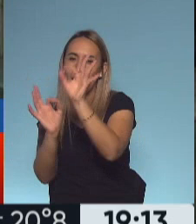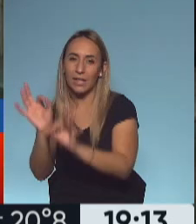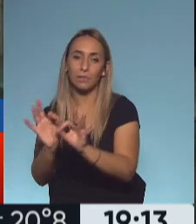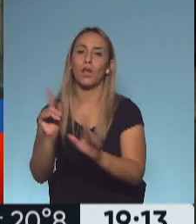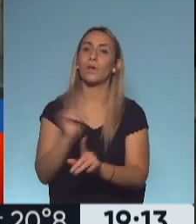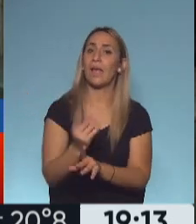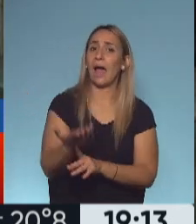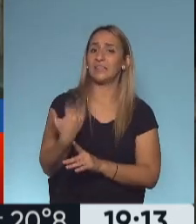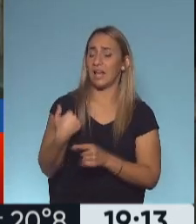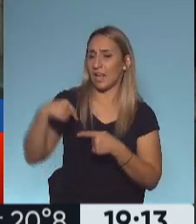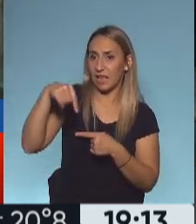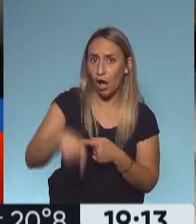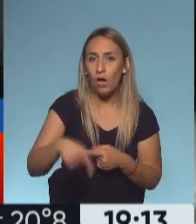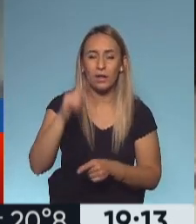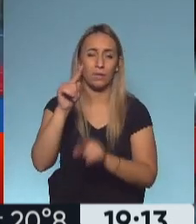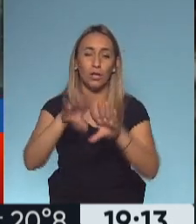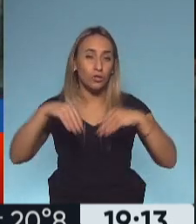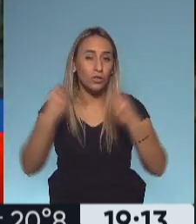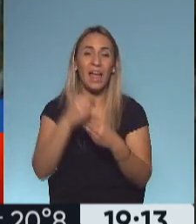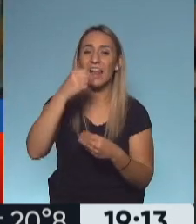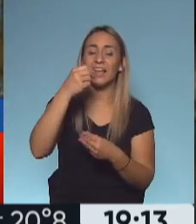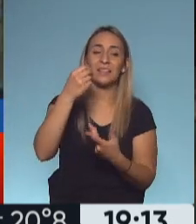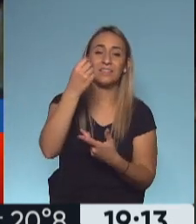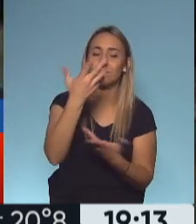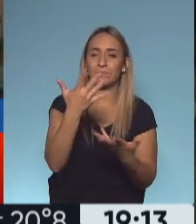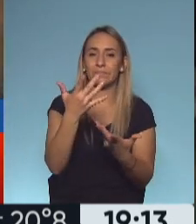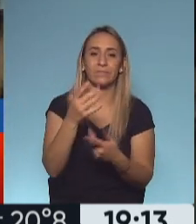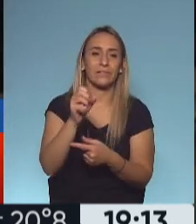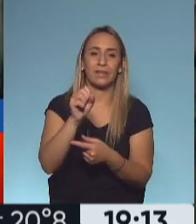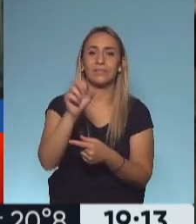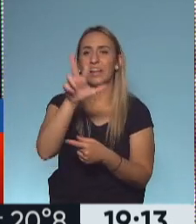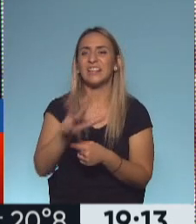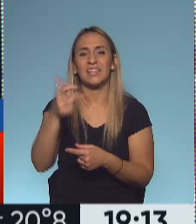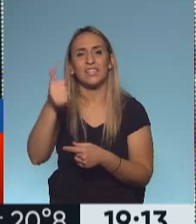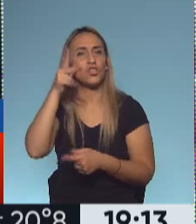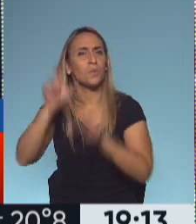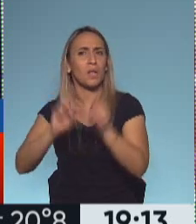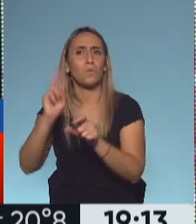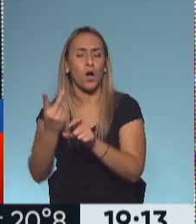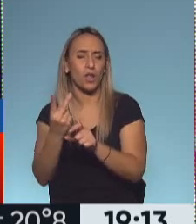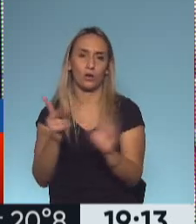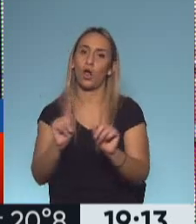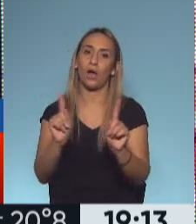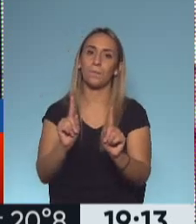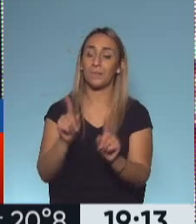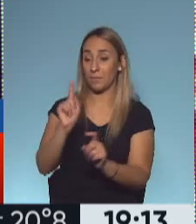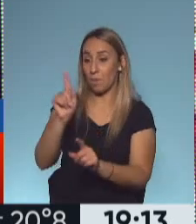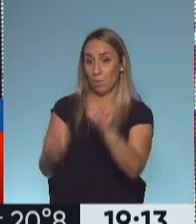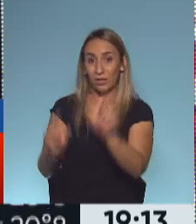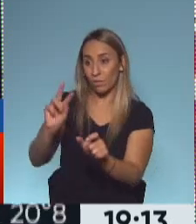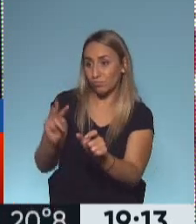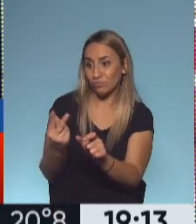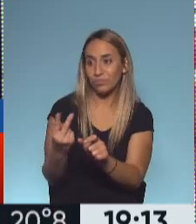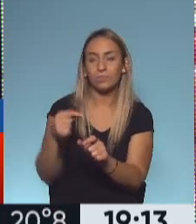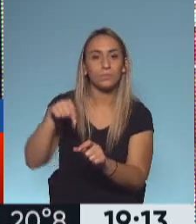murieron 368 personas de coronavirus. Quizás sí, pero no la vamos a saber hasta dentro de un tiempo. Estas muertes son muertes